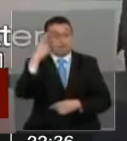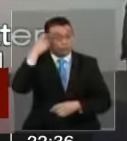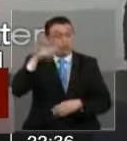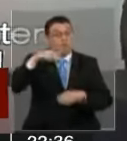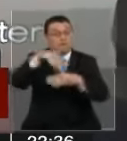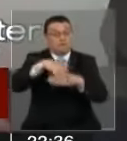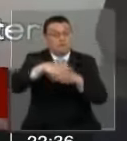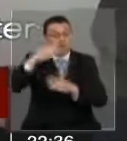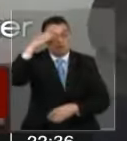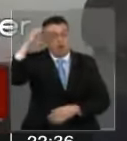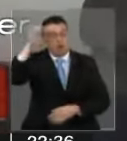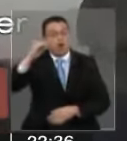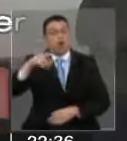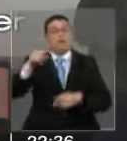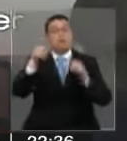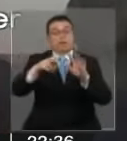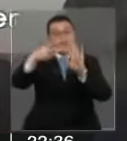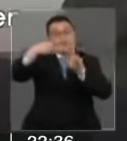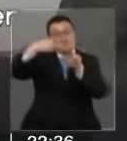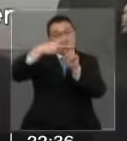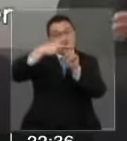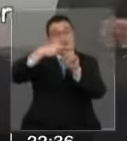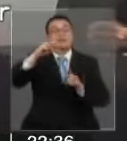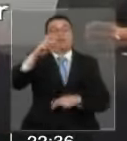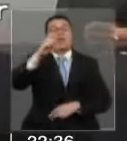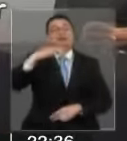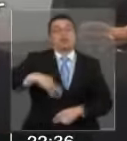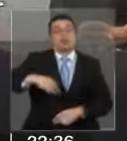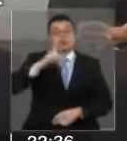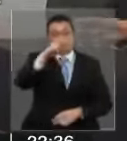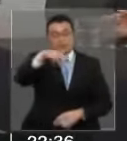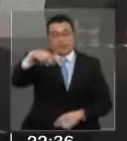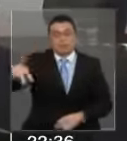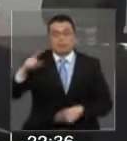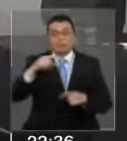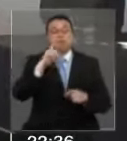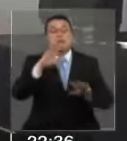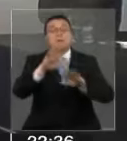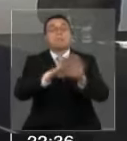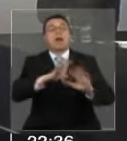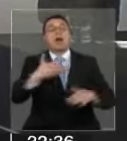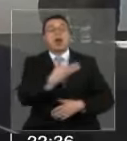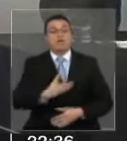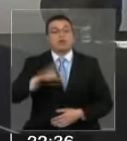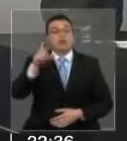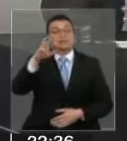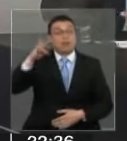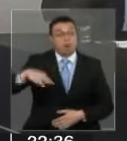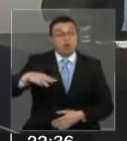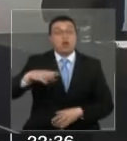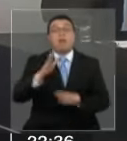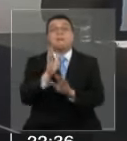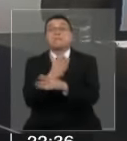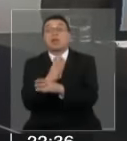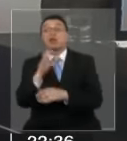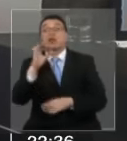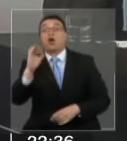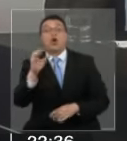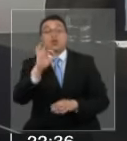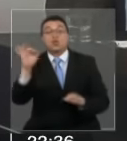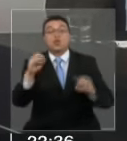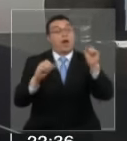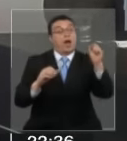para que opinan, que sigan opinando con nuestro hashtag Ciudadanos CNN. ¿A quién cree usted que protege más, el gobierno, salmoneras, pescadores o ninguno?